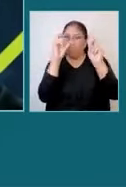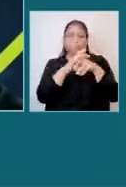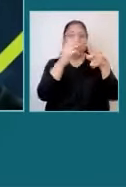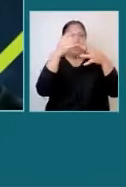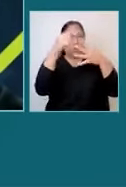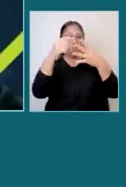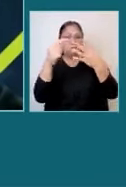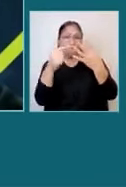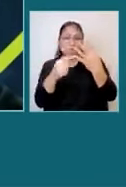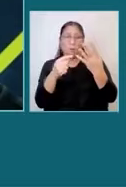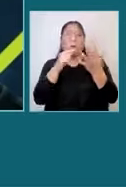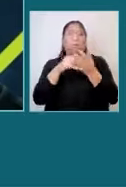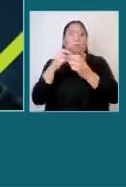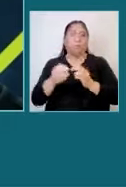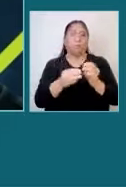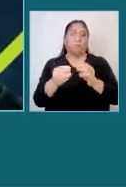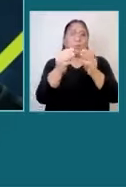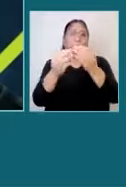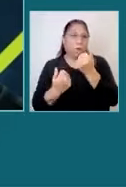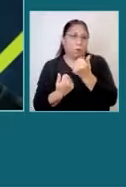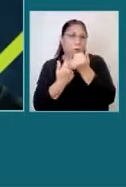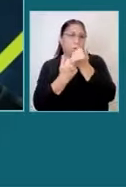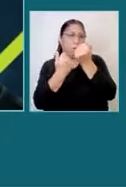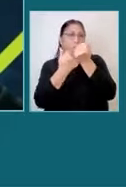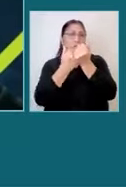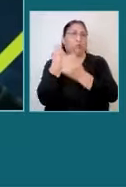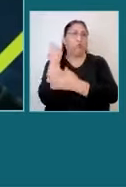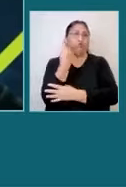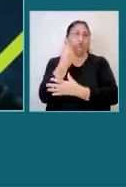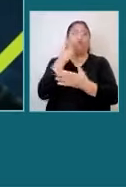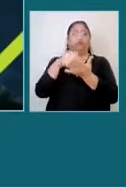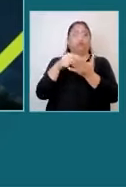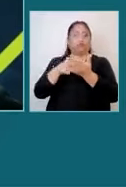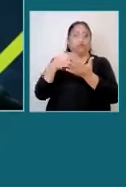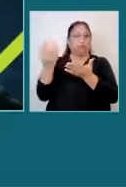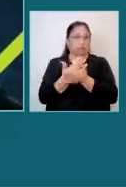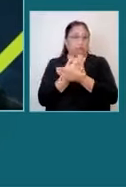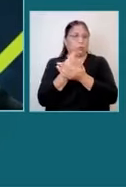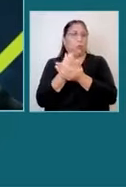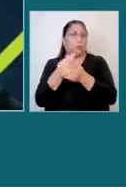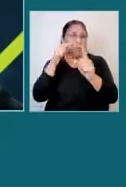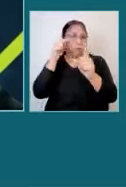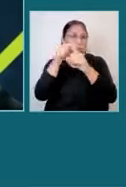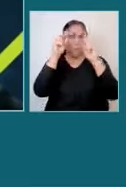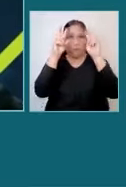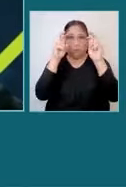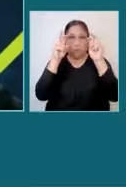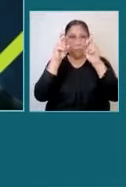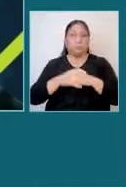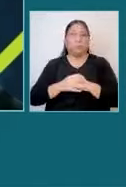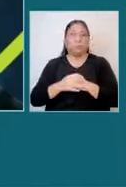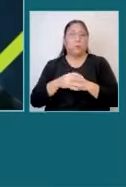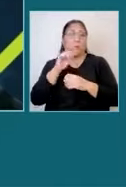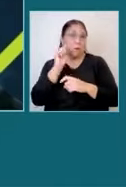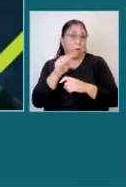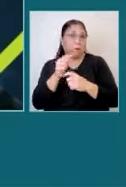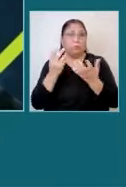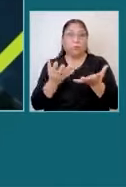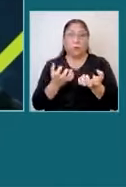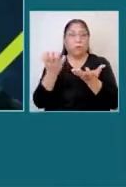diversas fuentes o mecanismos de apoyo general a este emprendimiento, a este rubro de los emprendimientos. En tal sentido,